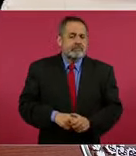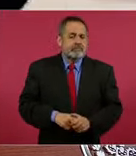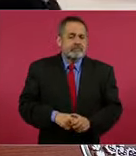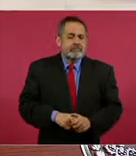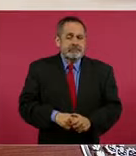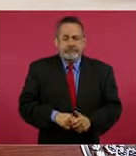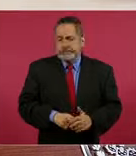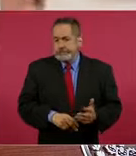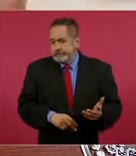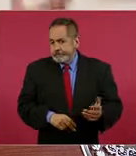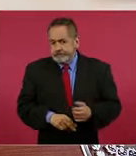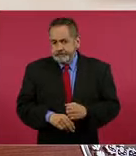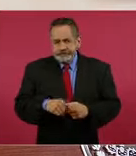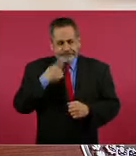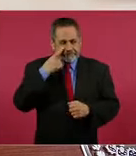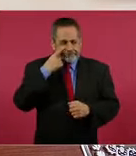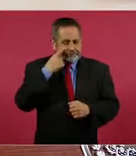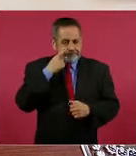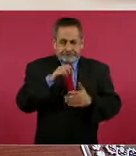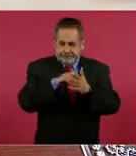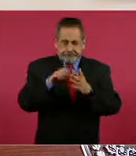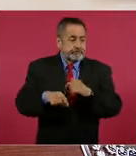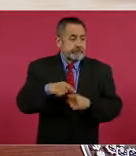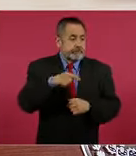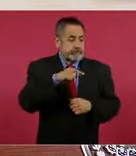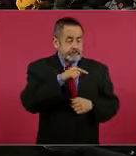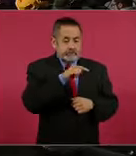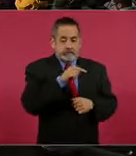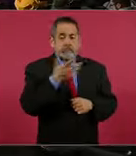Empezando porque 10